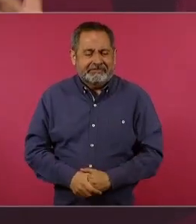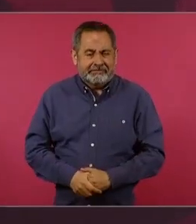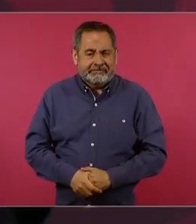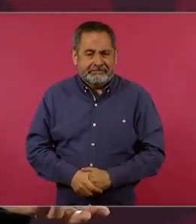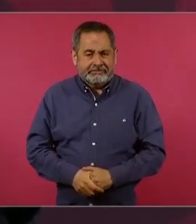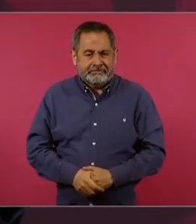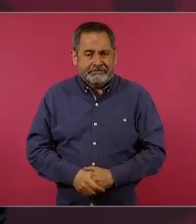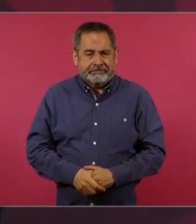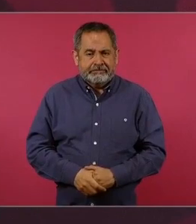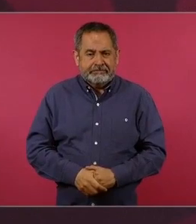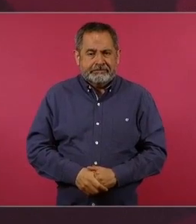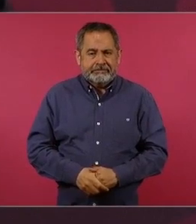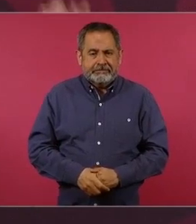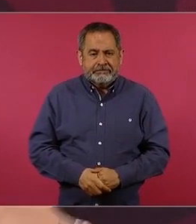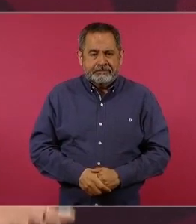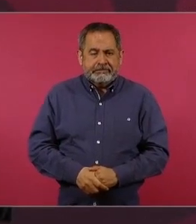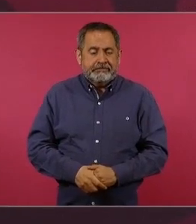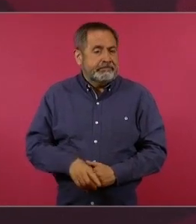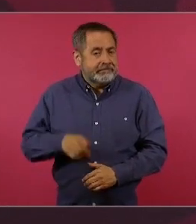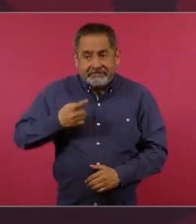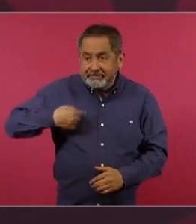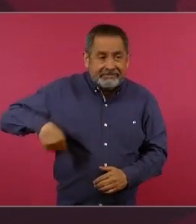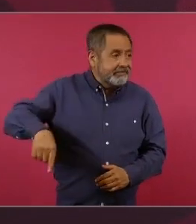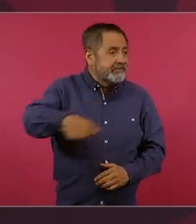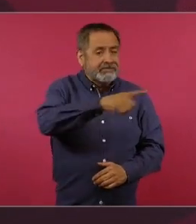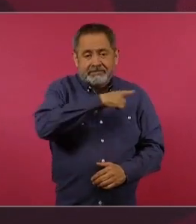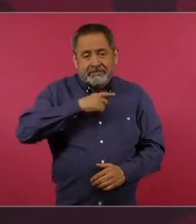cuando a todos nos conviene